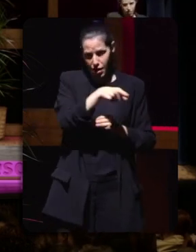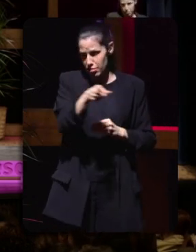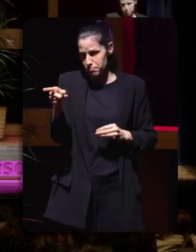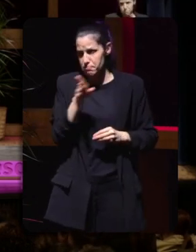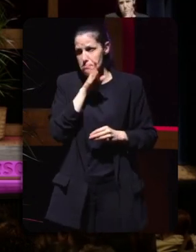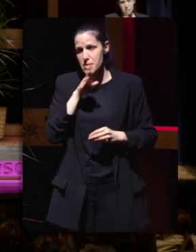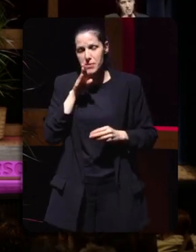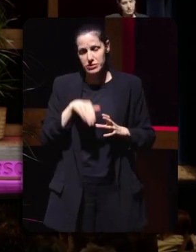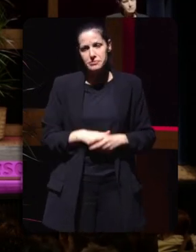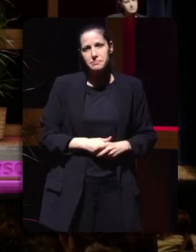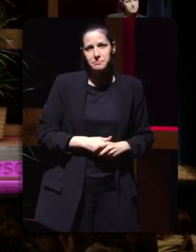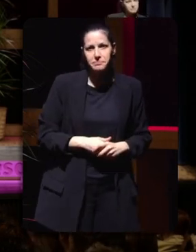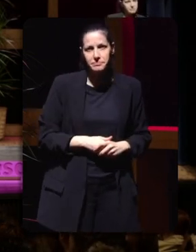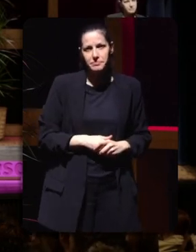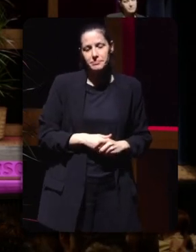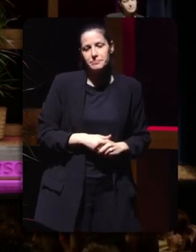así es así